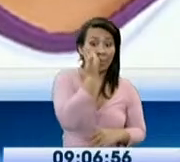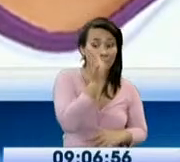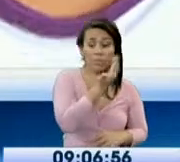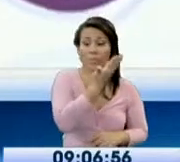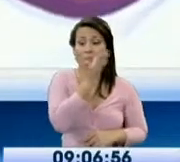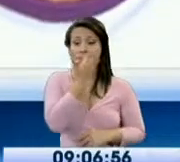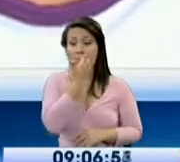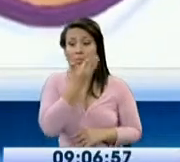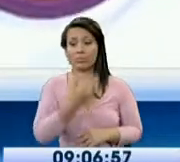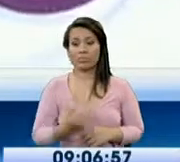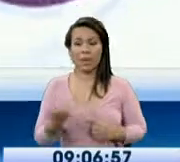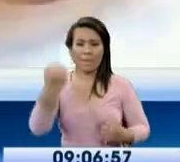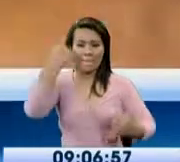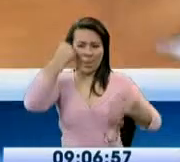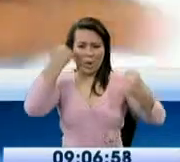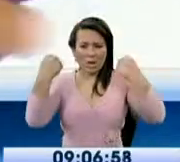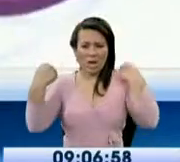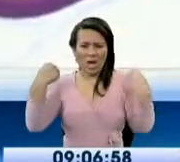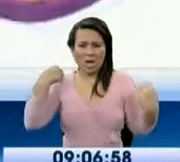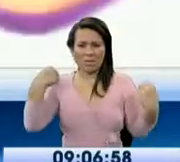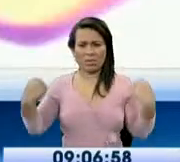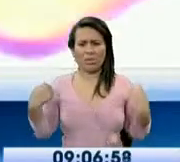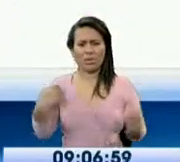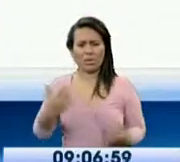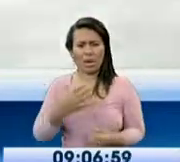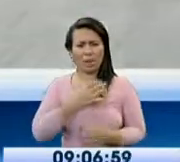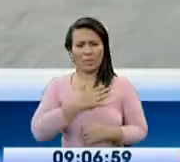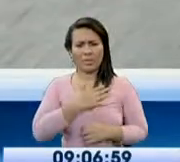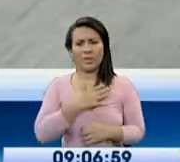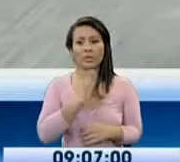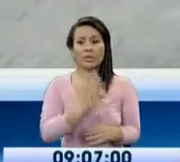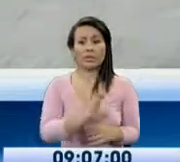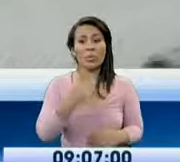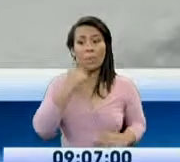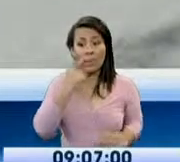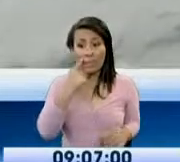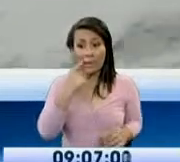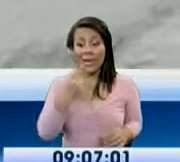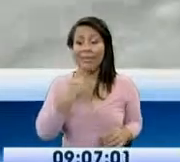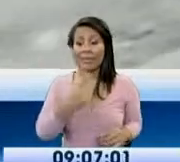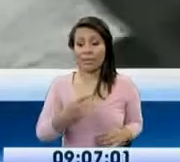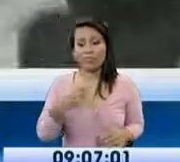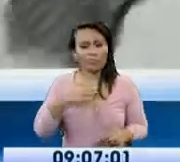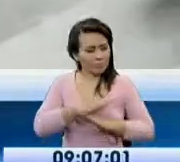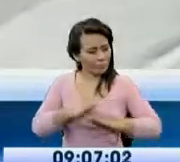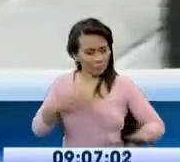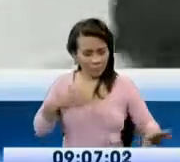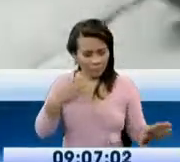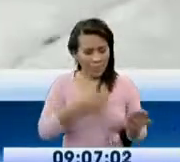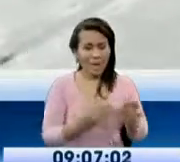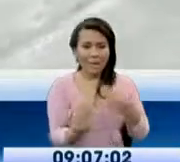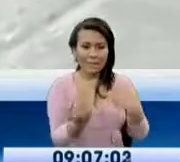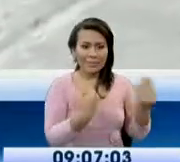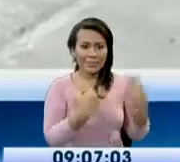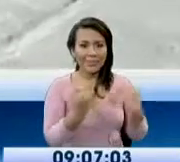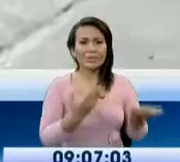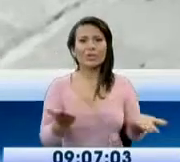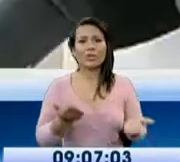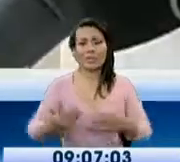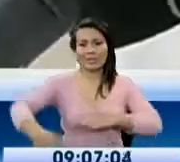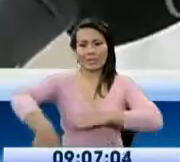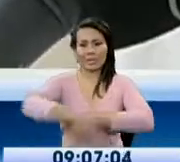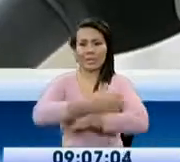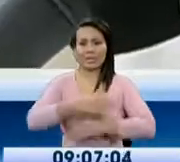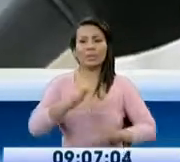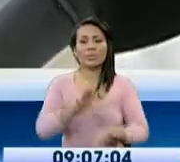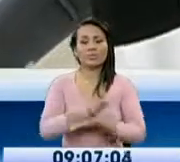lanzó unos puñetes por aquí, por el hombro, por el pecho. Su padre asegura que ha ido a exigir explicaciones en la escuela. Y yo lo